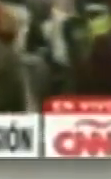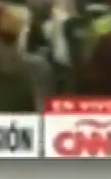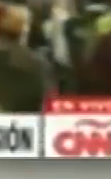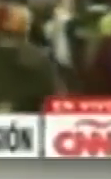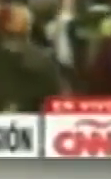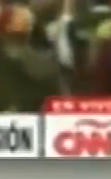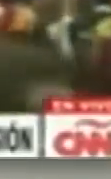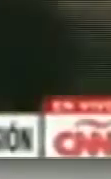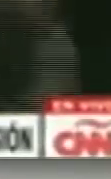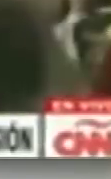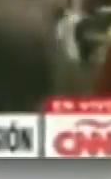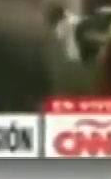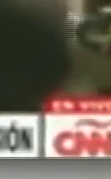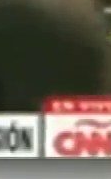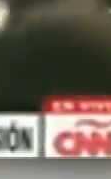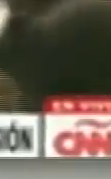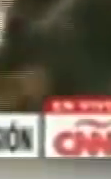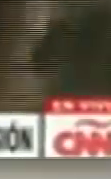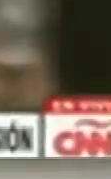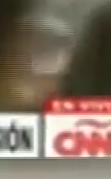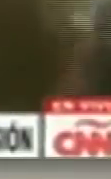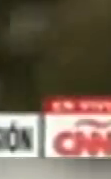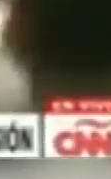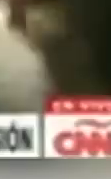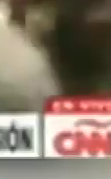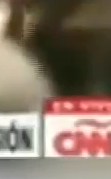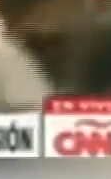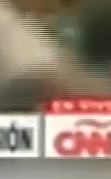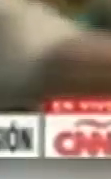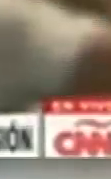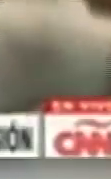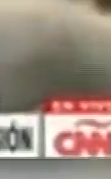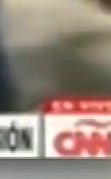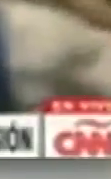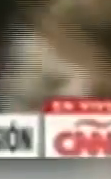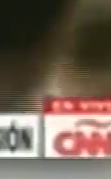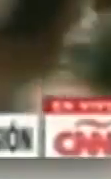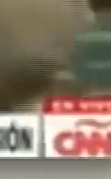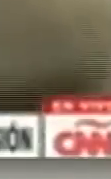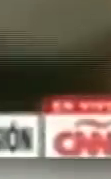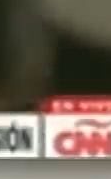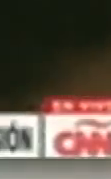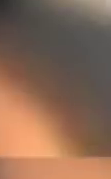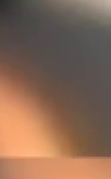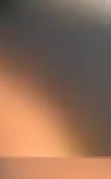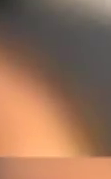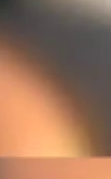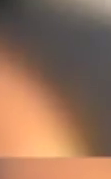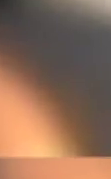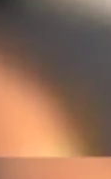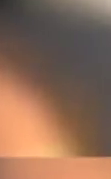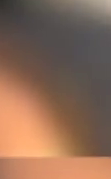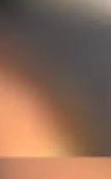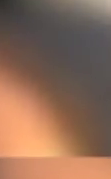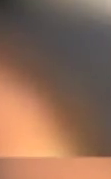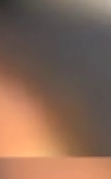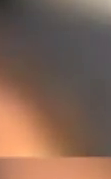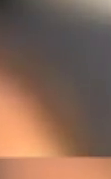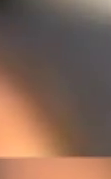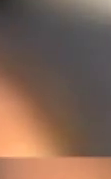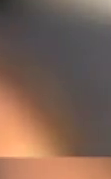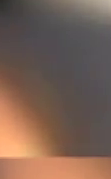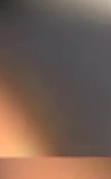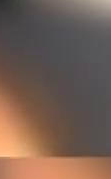fuimos sencillos precisamente del incendio de dos de los camiones que cargaban la ayuda humanitaria para entrar